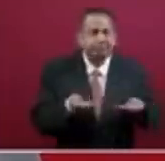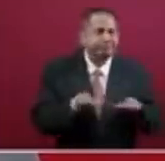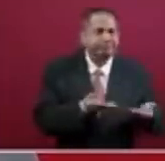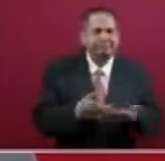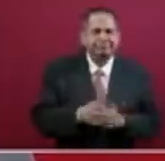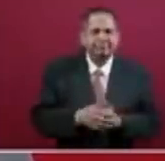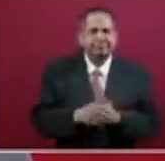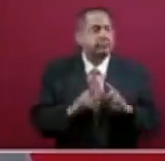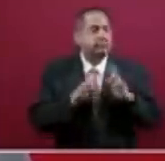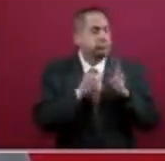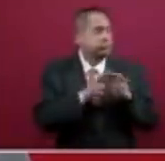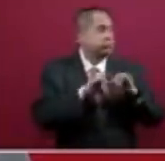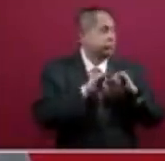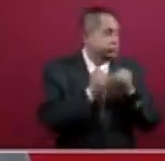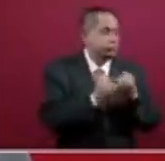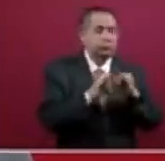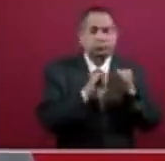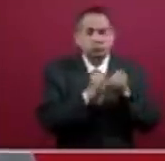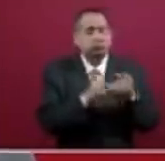en reuniones,